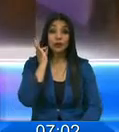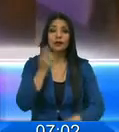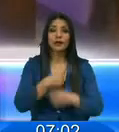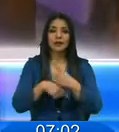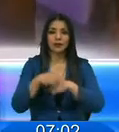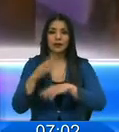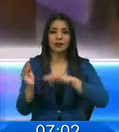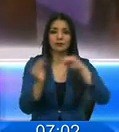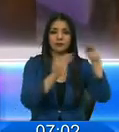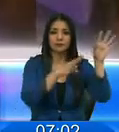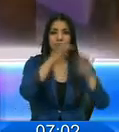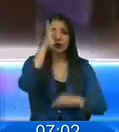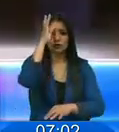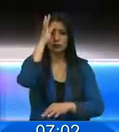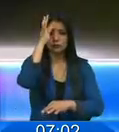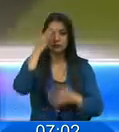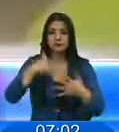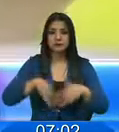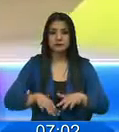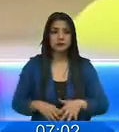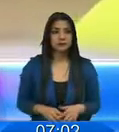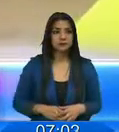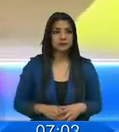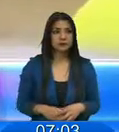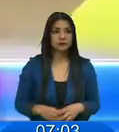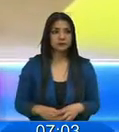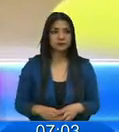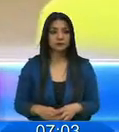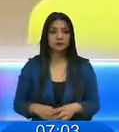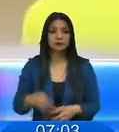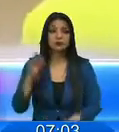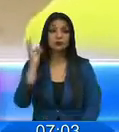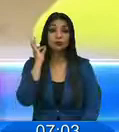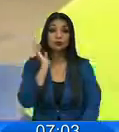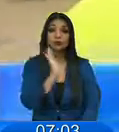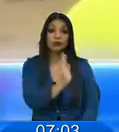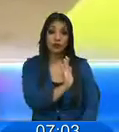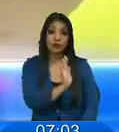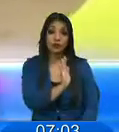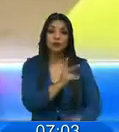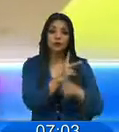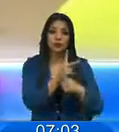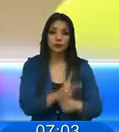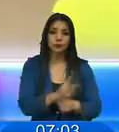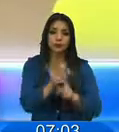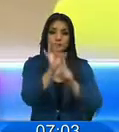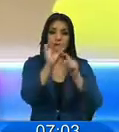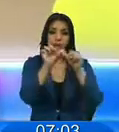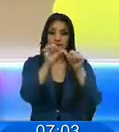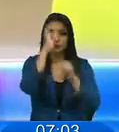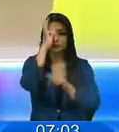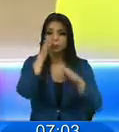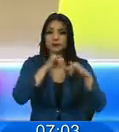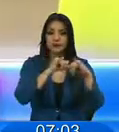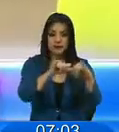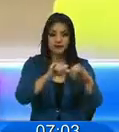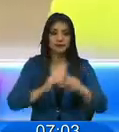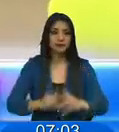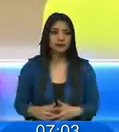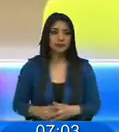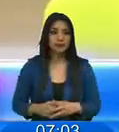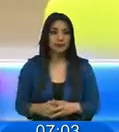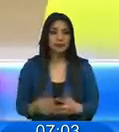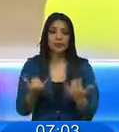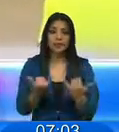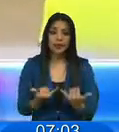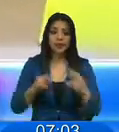casa de salud con varias heridas. Bueno, ella está con pronóstico médico reservado, se encuentra aún asilada en la casa de salud. Estamos